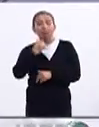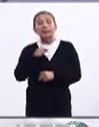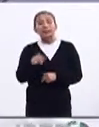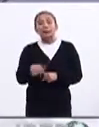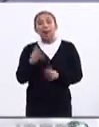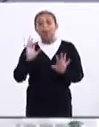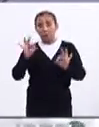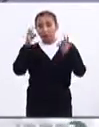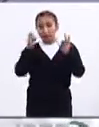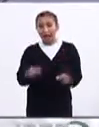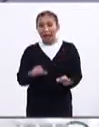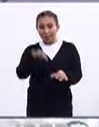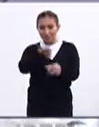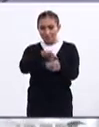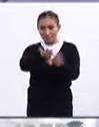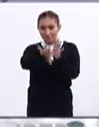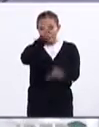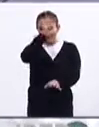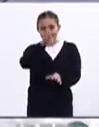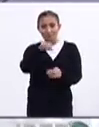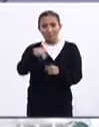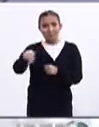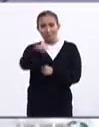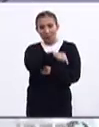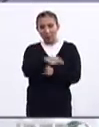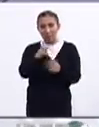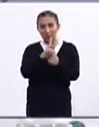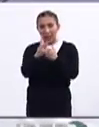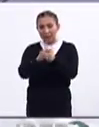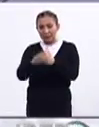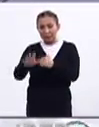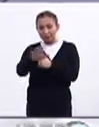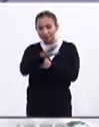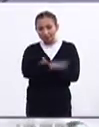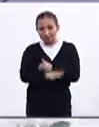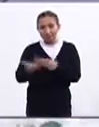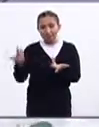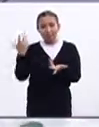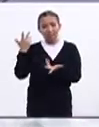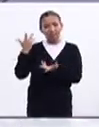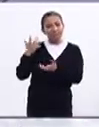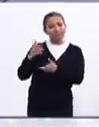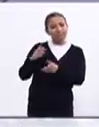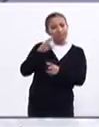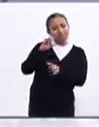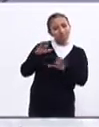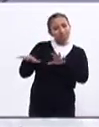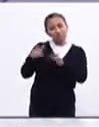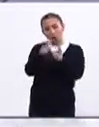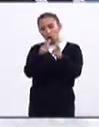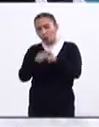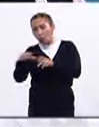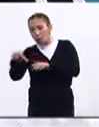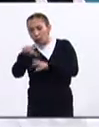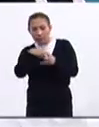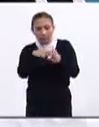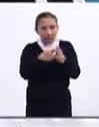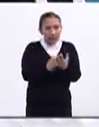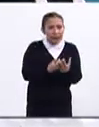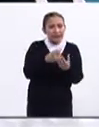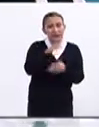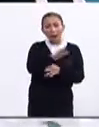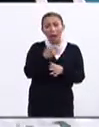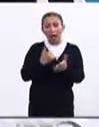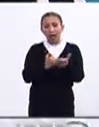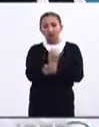una vez consolidada la democracia en estos países, los juegos de los grupos nacientes, digamos,